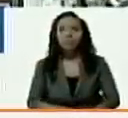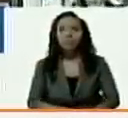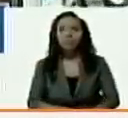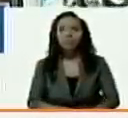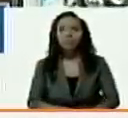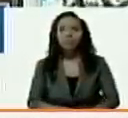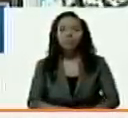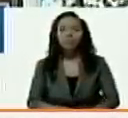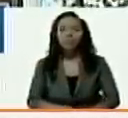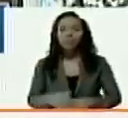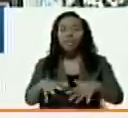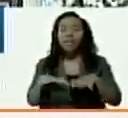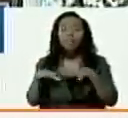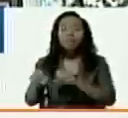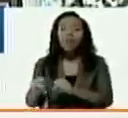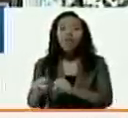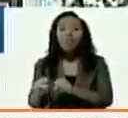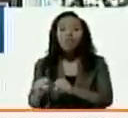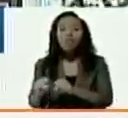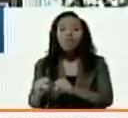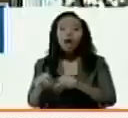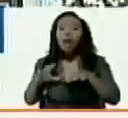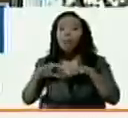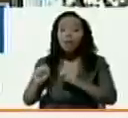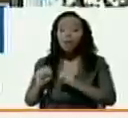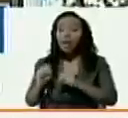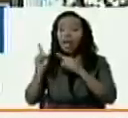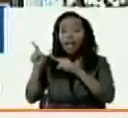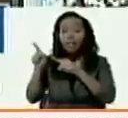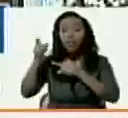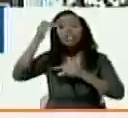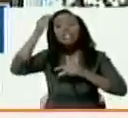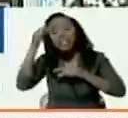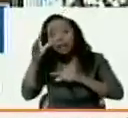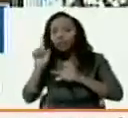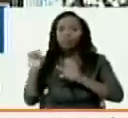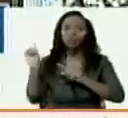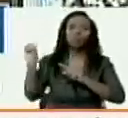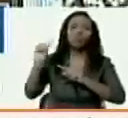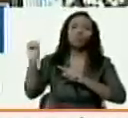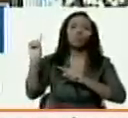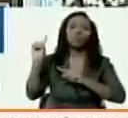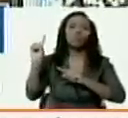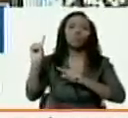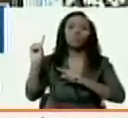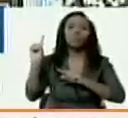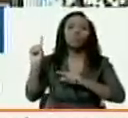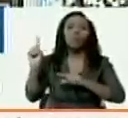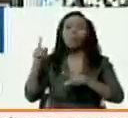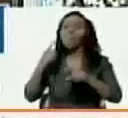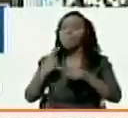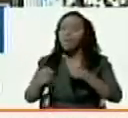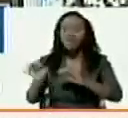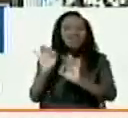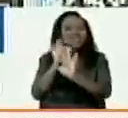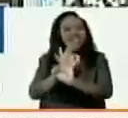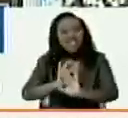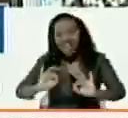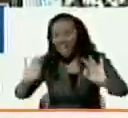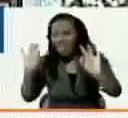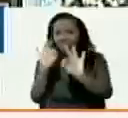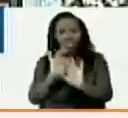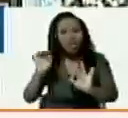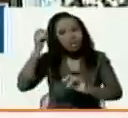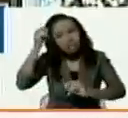Con el imperialismo, mejor dicho, al imperialismo no se le puede creer nada. Pero absolutamente